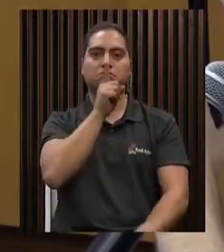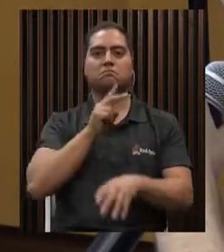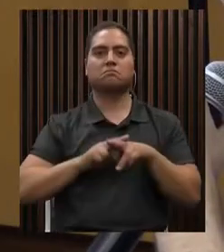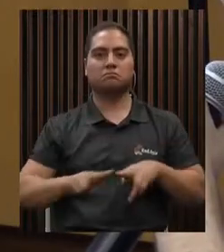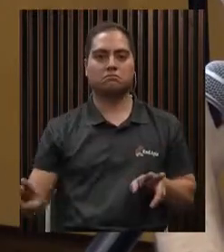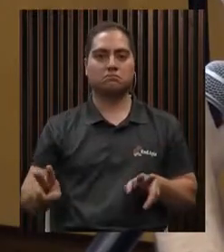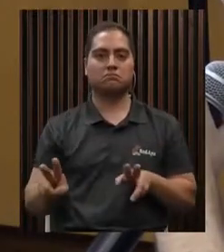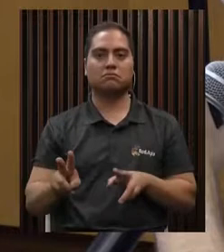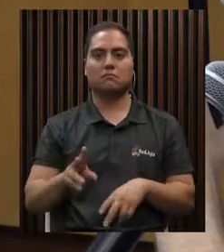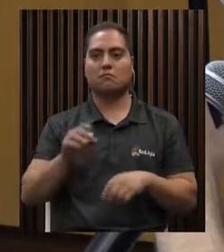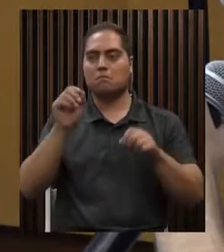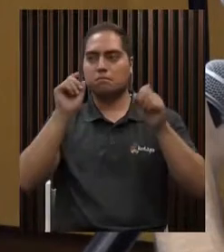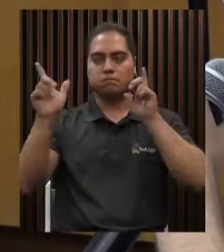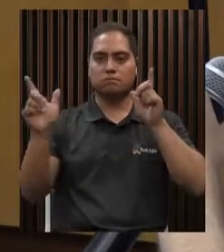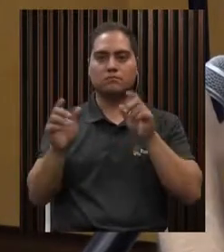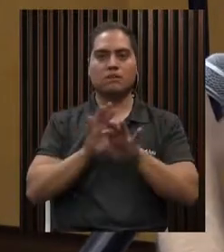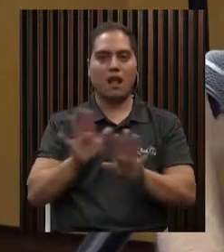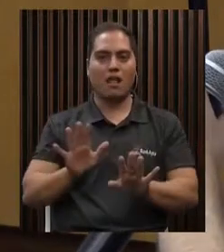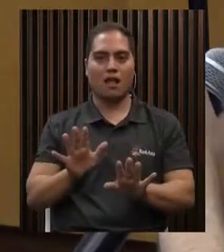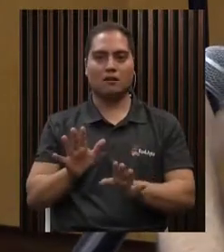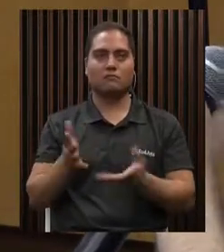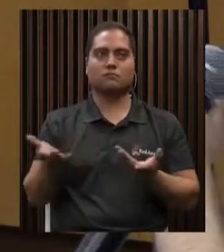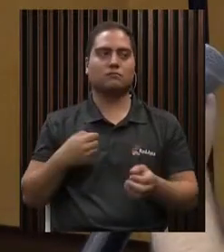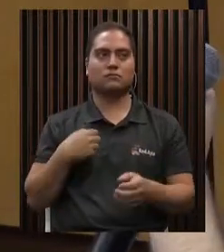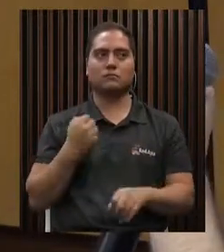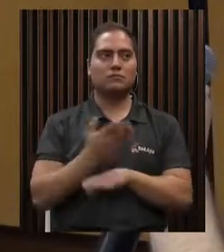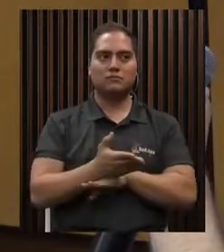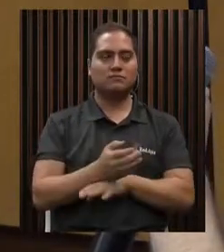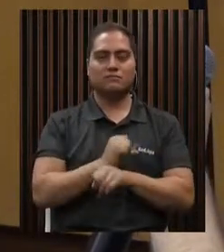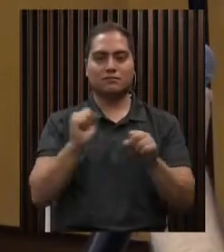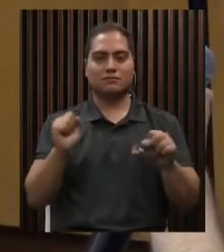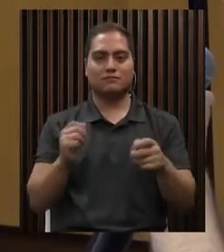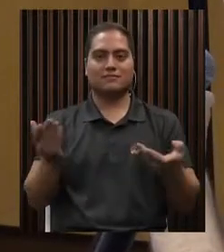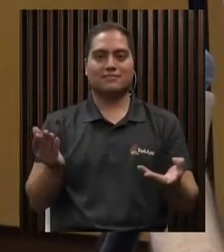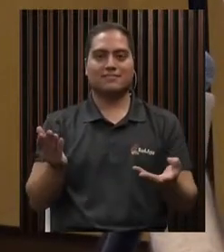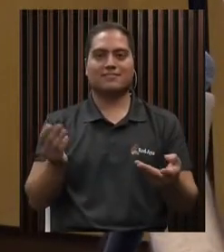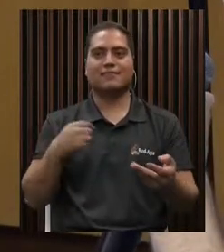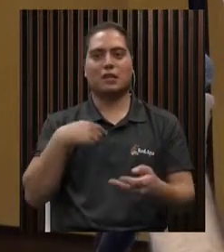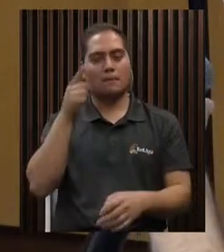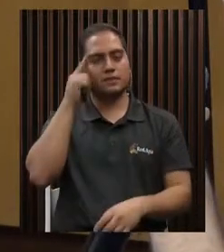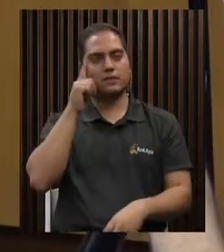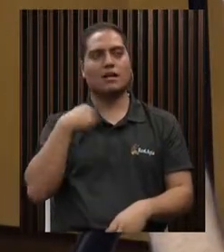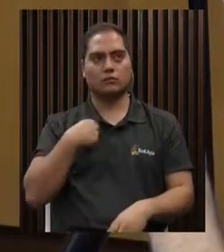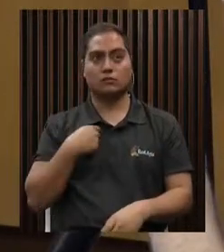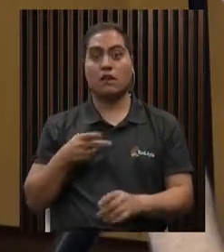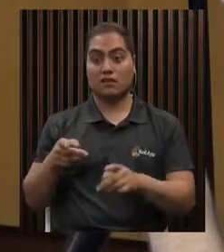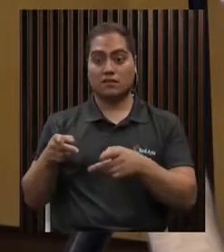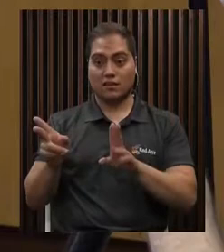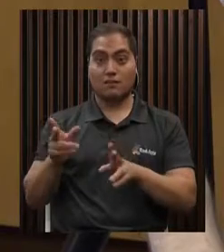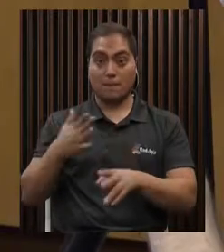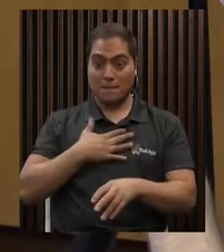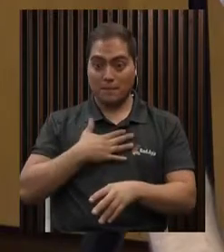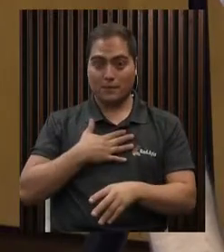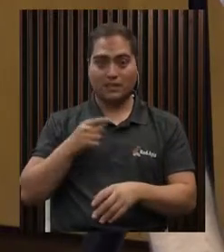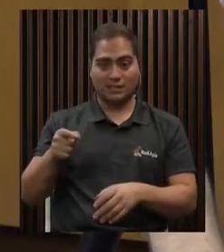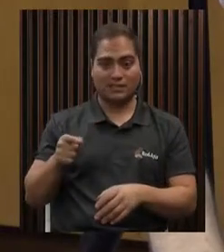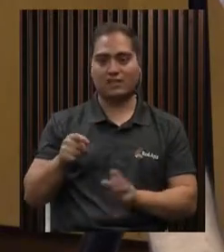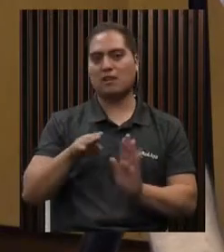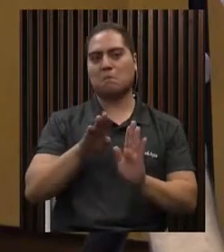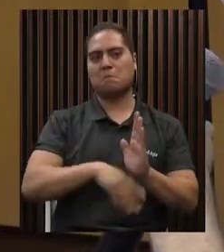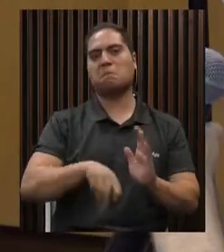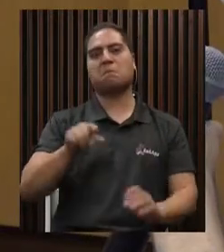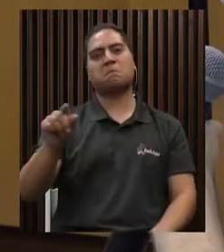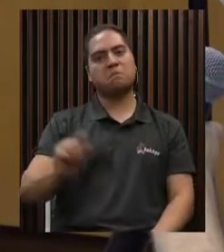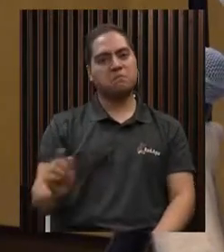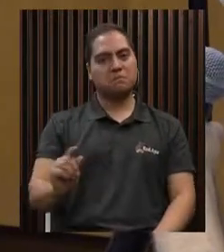sin hacer ruido. Entonces, claro, mi derecho en ese minuto era menos importante que el del resto de las personas